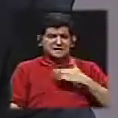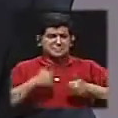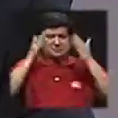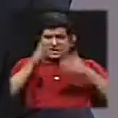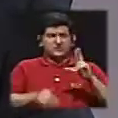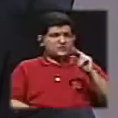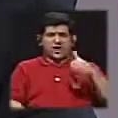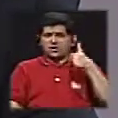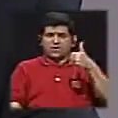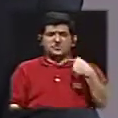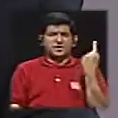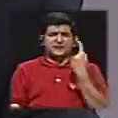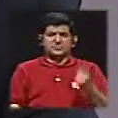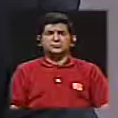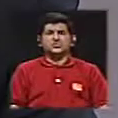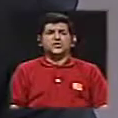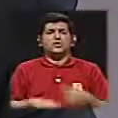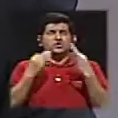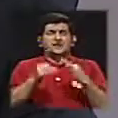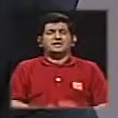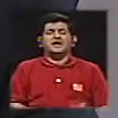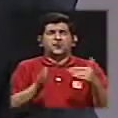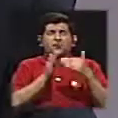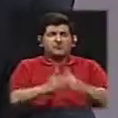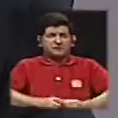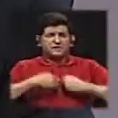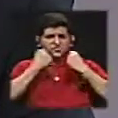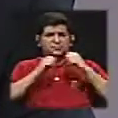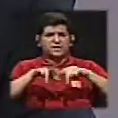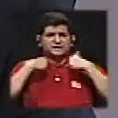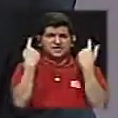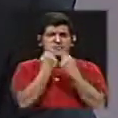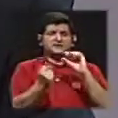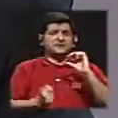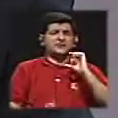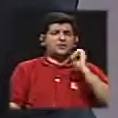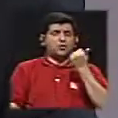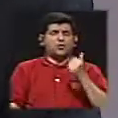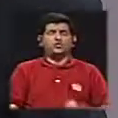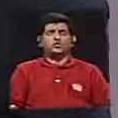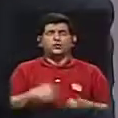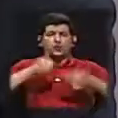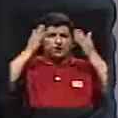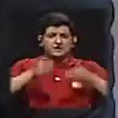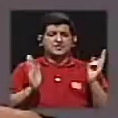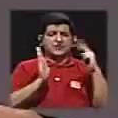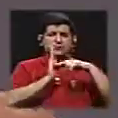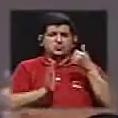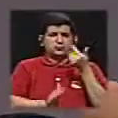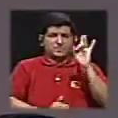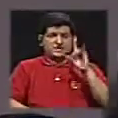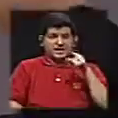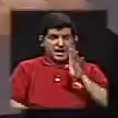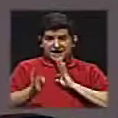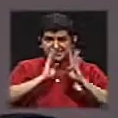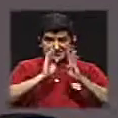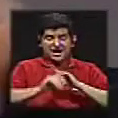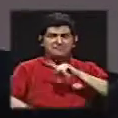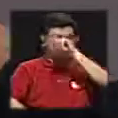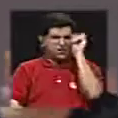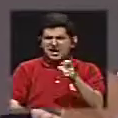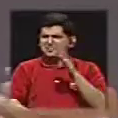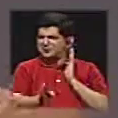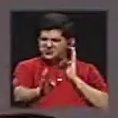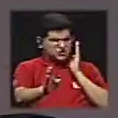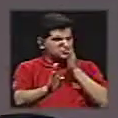ganar, sino para resucitar al partido y allanar el camino para que otro sea el candidato en el 2018. Él está hablando, y se lo pregunto así,